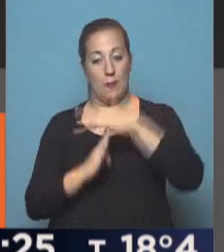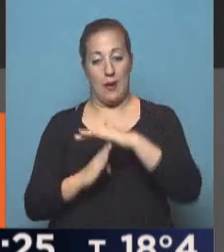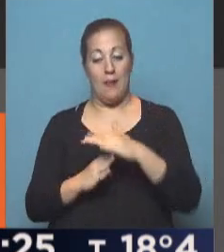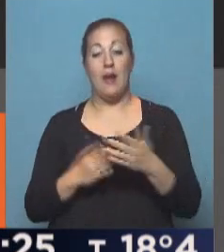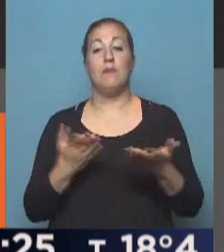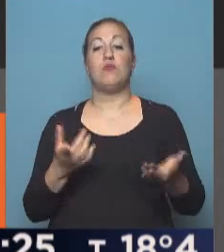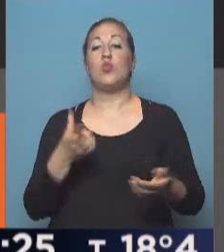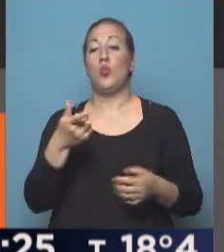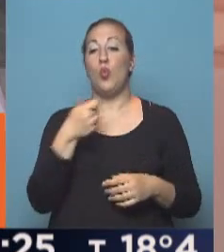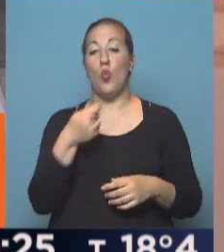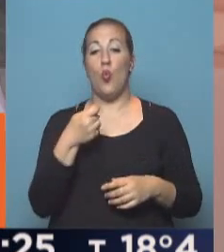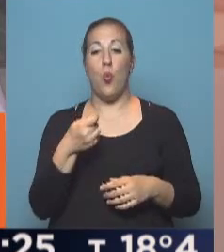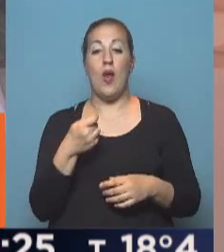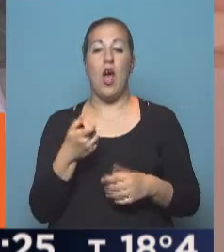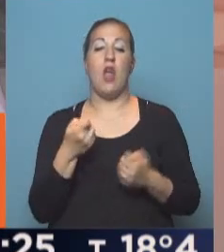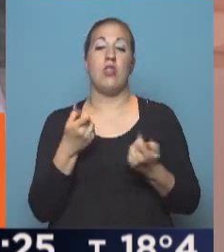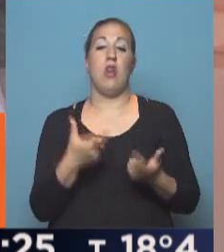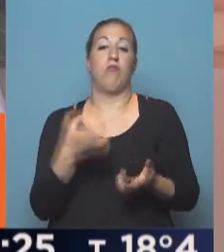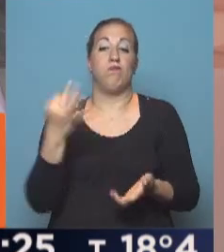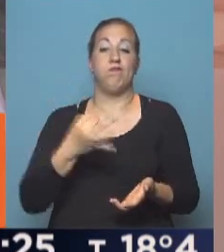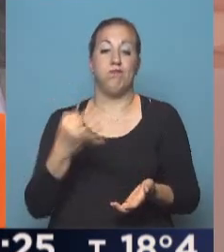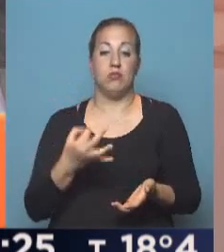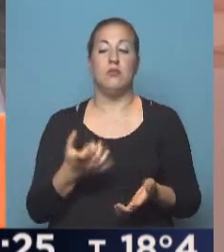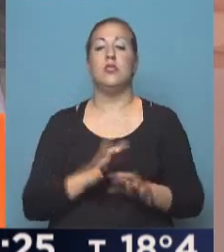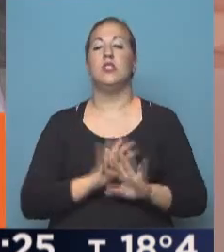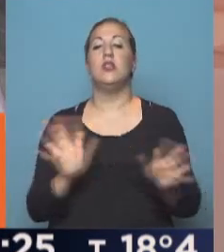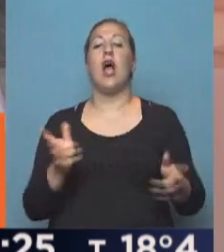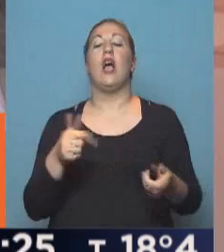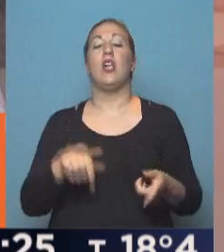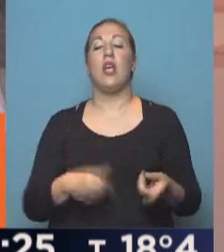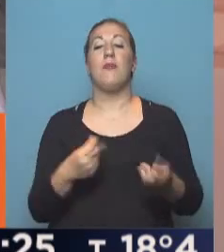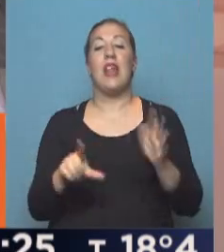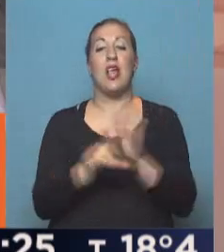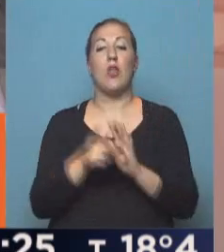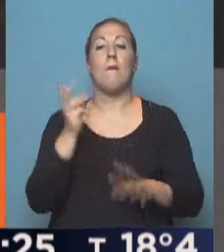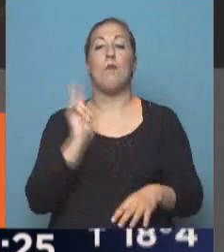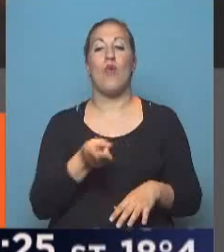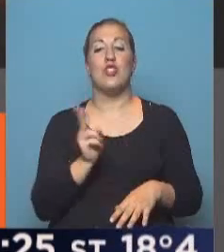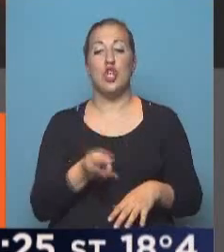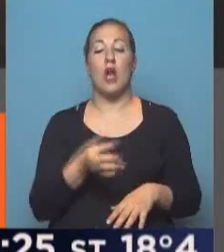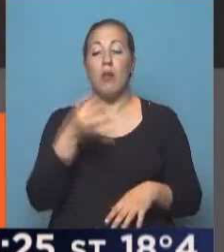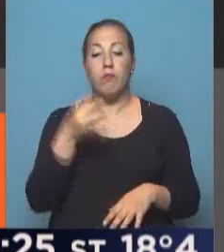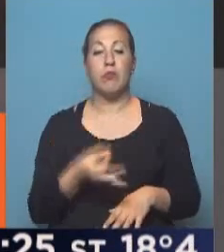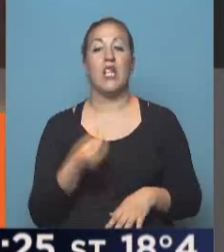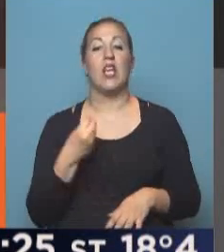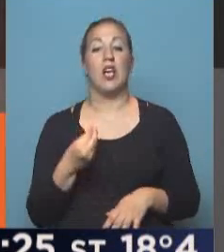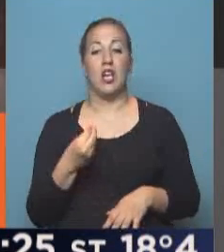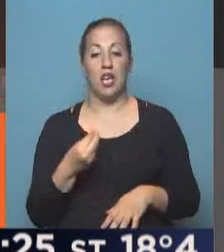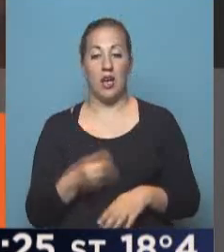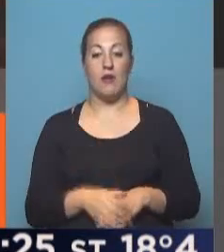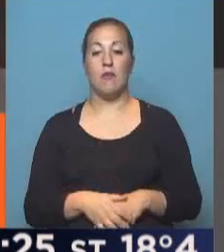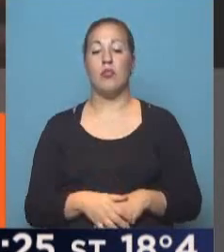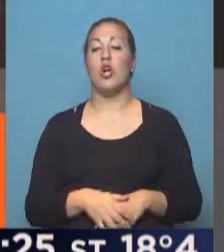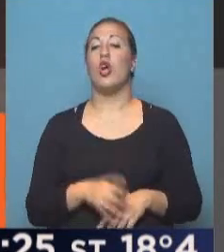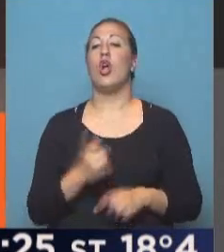de una jubilación de privilegio el legislador ha previsto una prohibición específica que es justamente aquella que establece